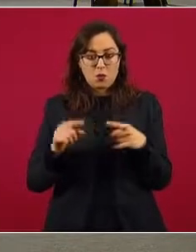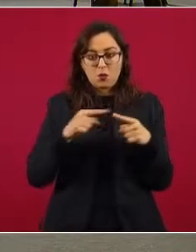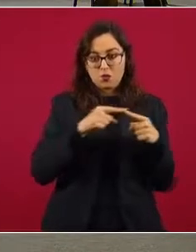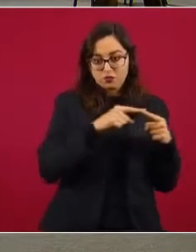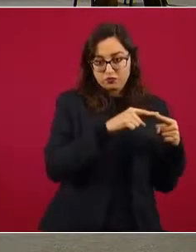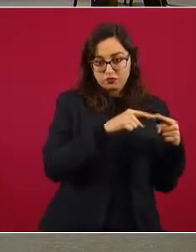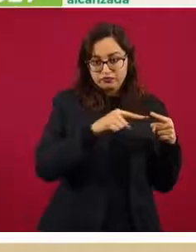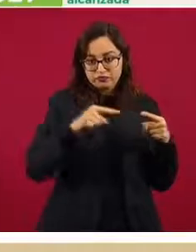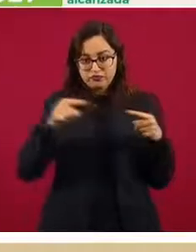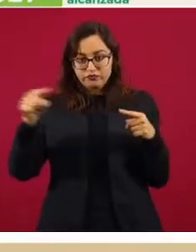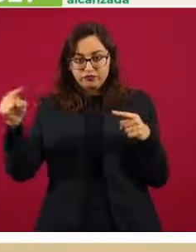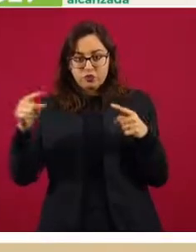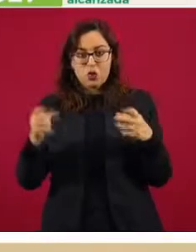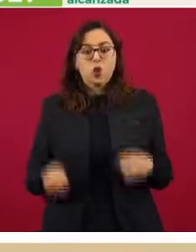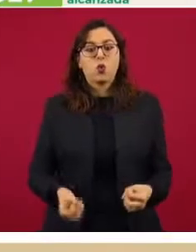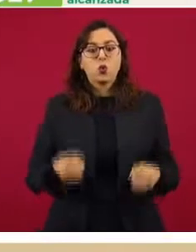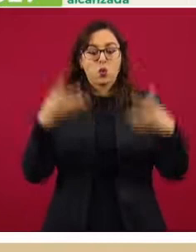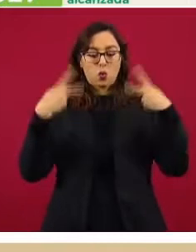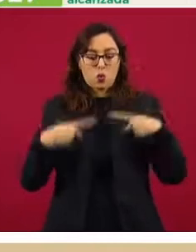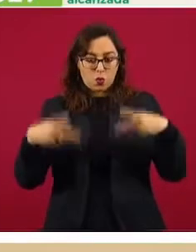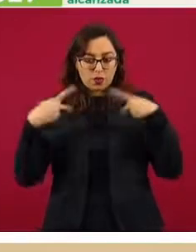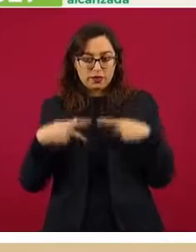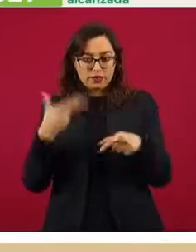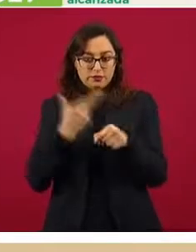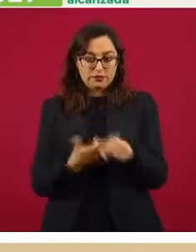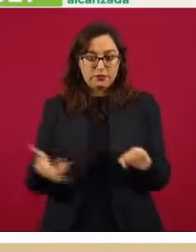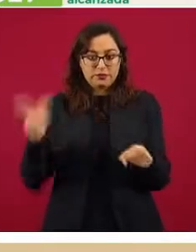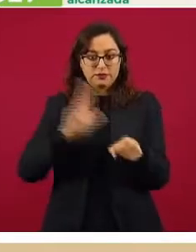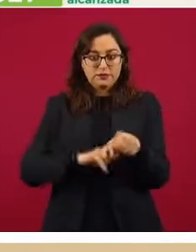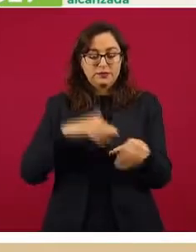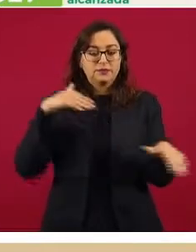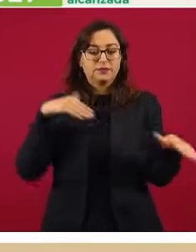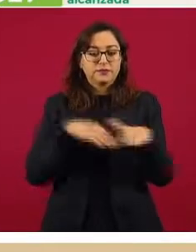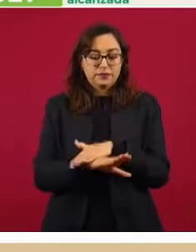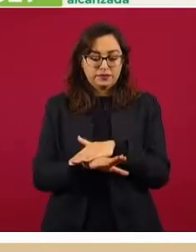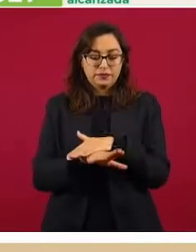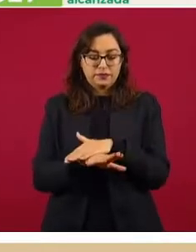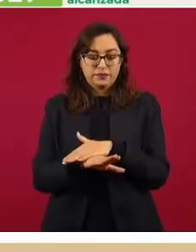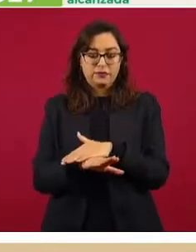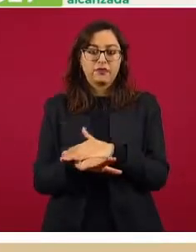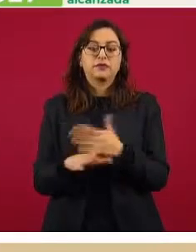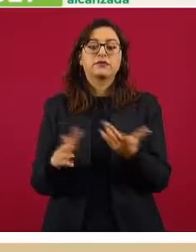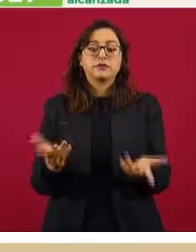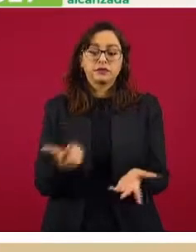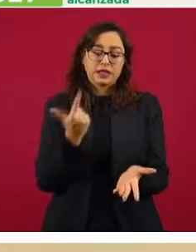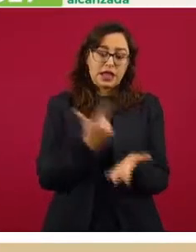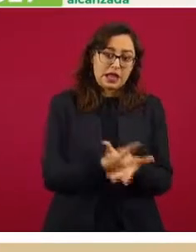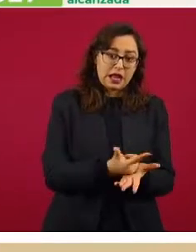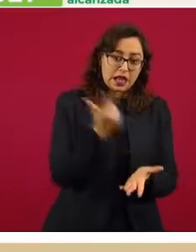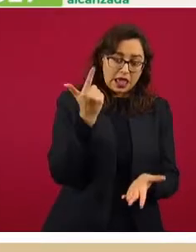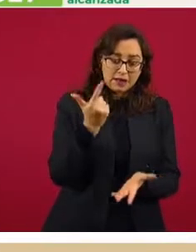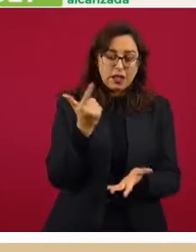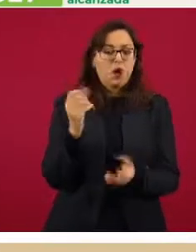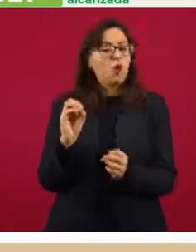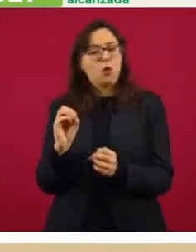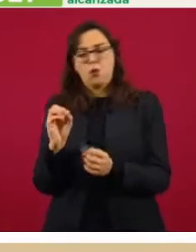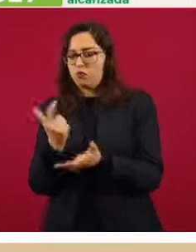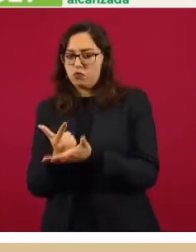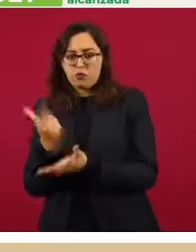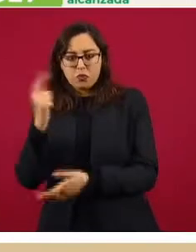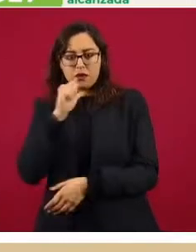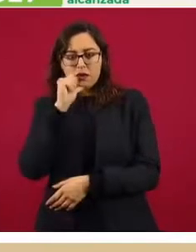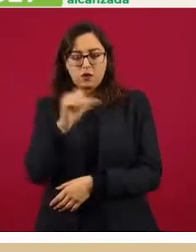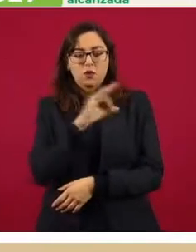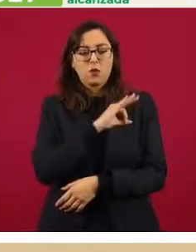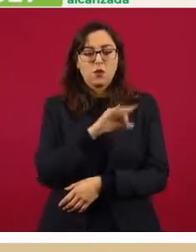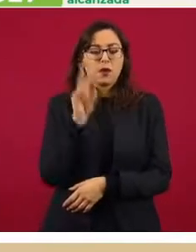suma de personas hospitalizadas para cada una de las semanas, tanto críticamente enfermas como no críticamente enfermas. En la línea